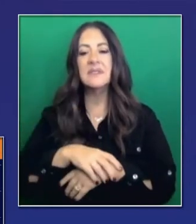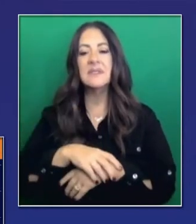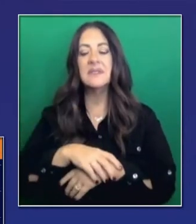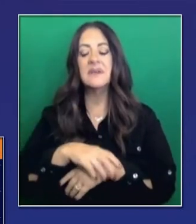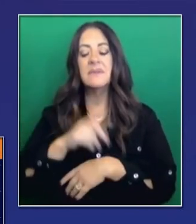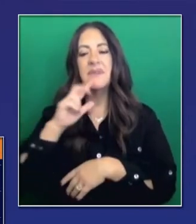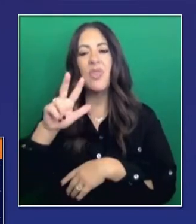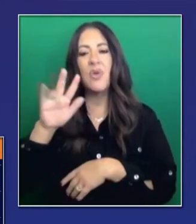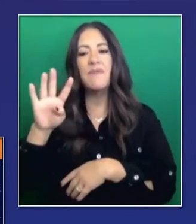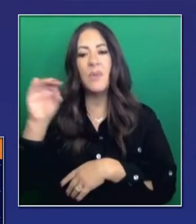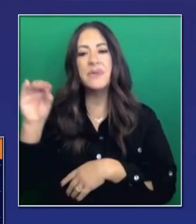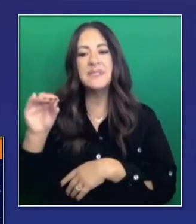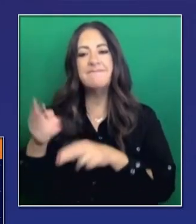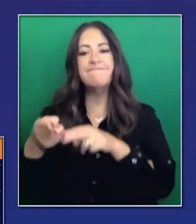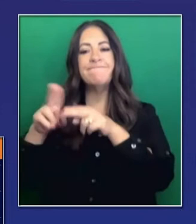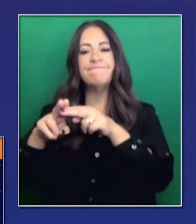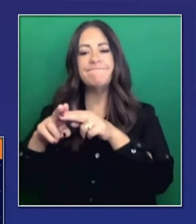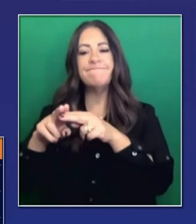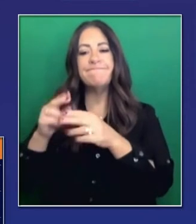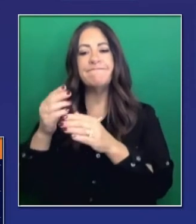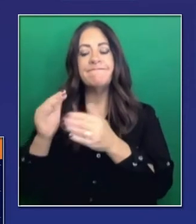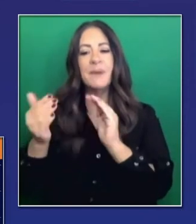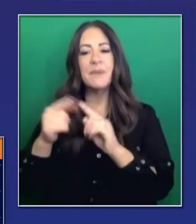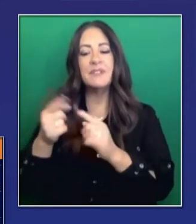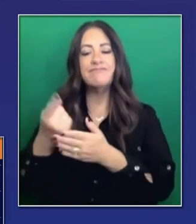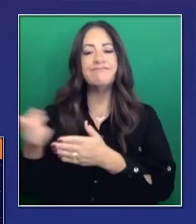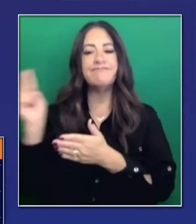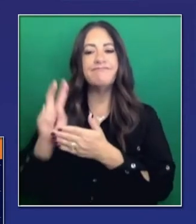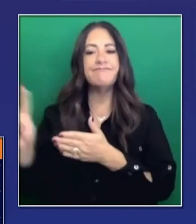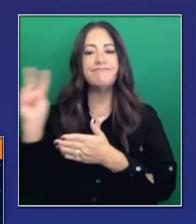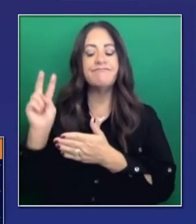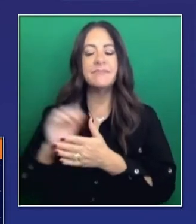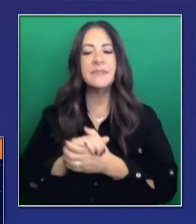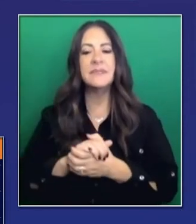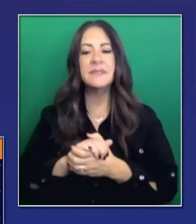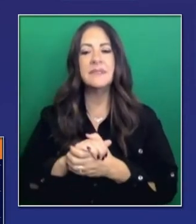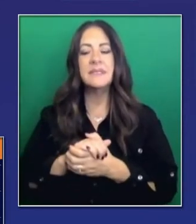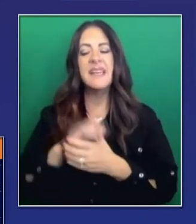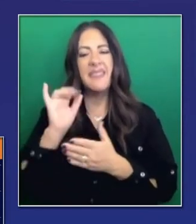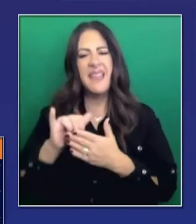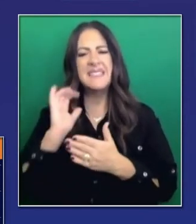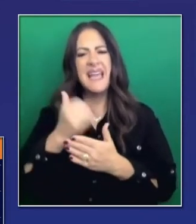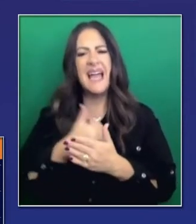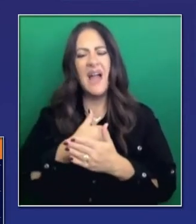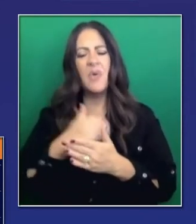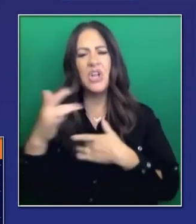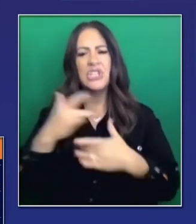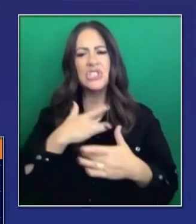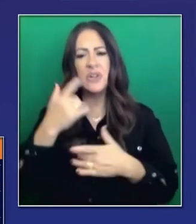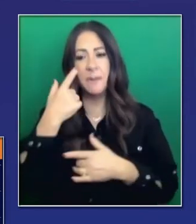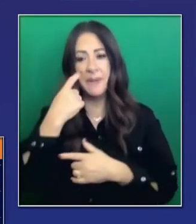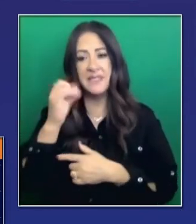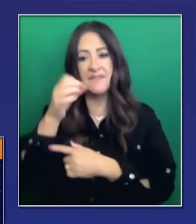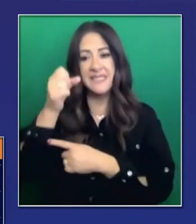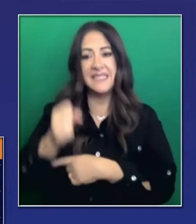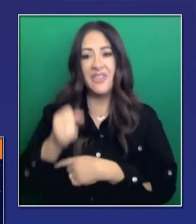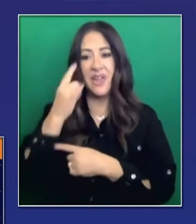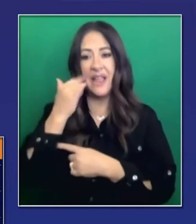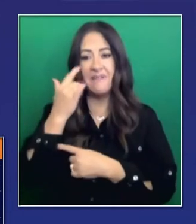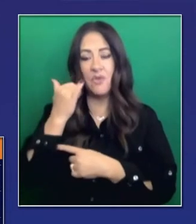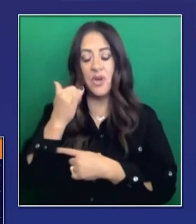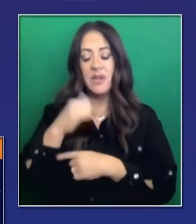4.389, aumento de 34% en esas unidades también. Sigue siendo una prioridad, no solo en California, sino también en el Valle